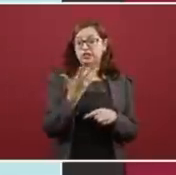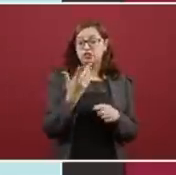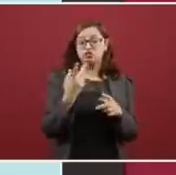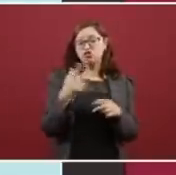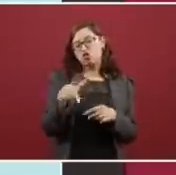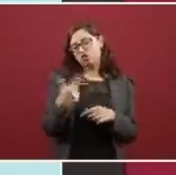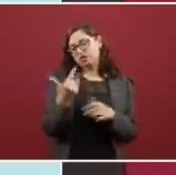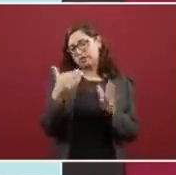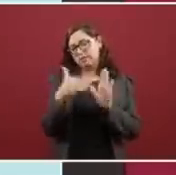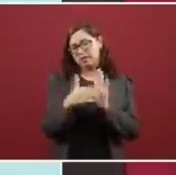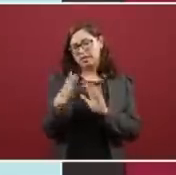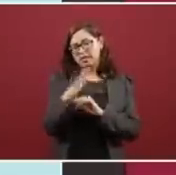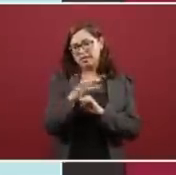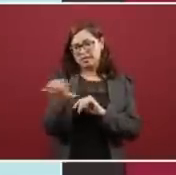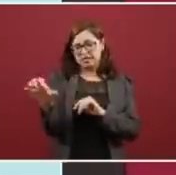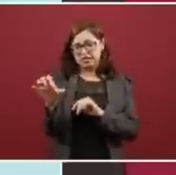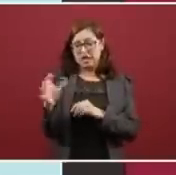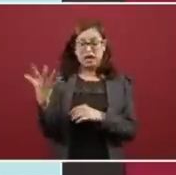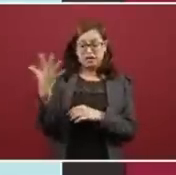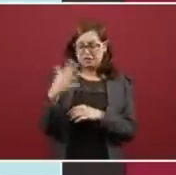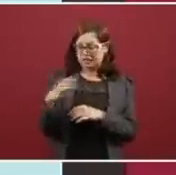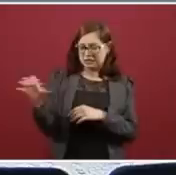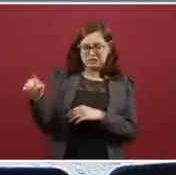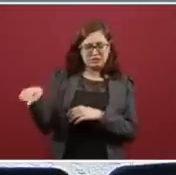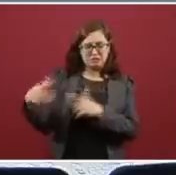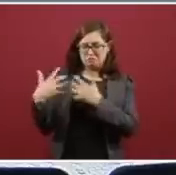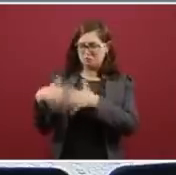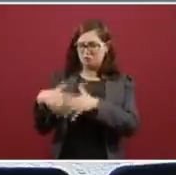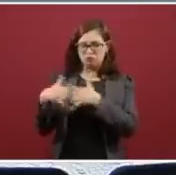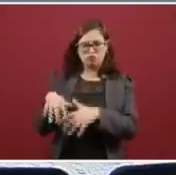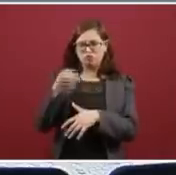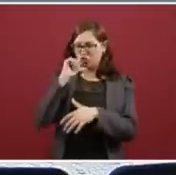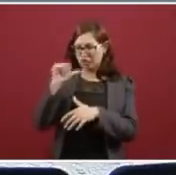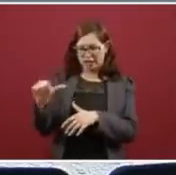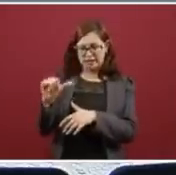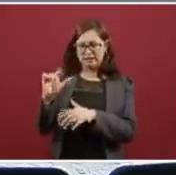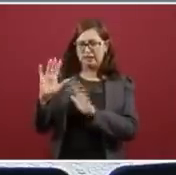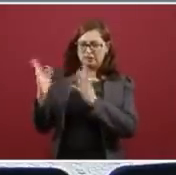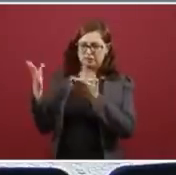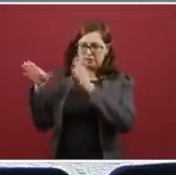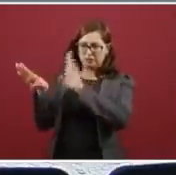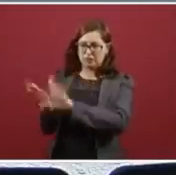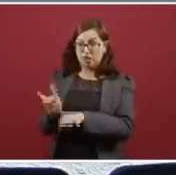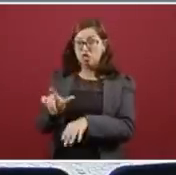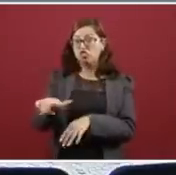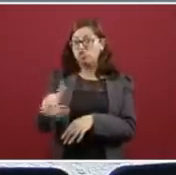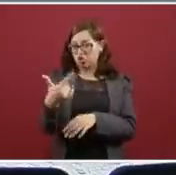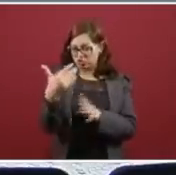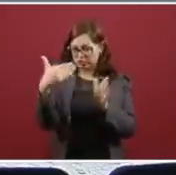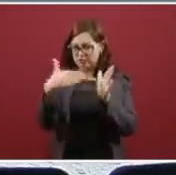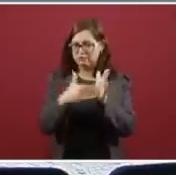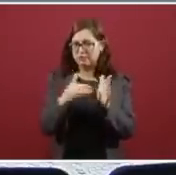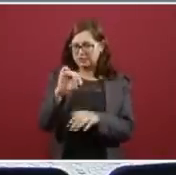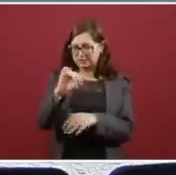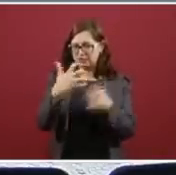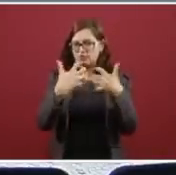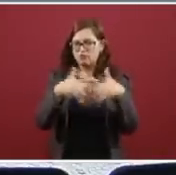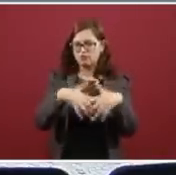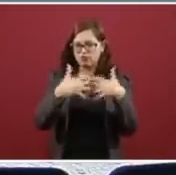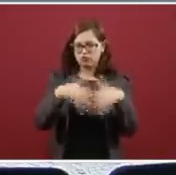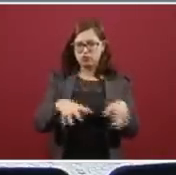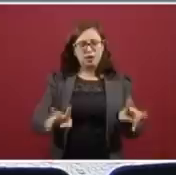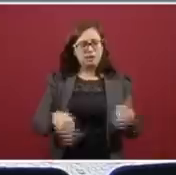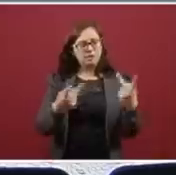de las cuales 500 no están operando y 12.000 son las que están en operación os